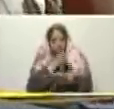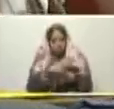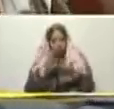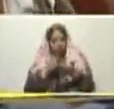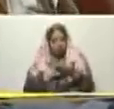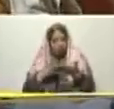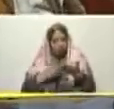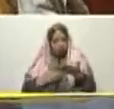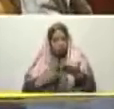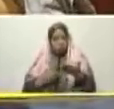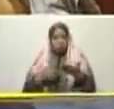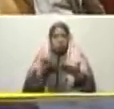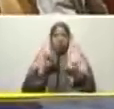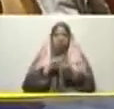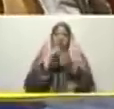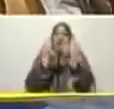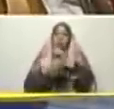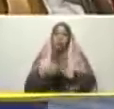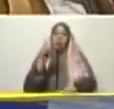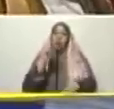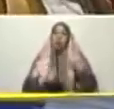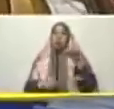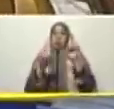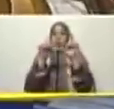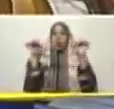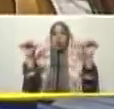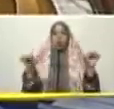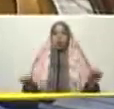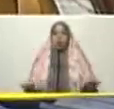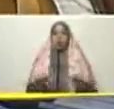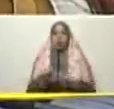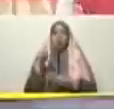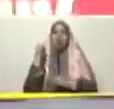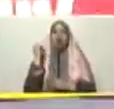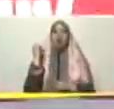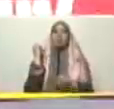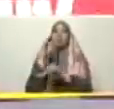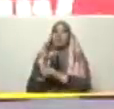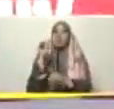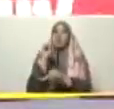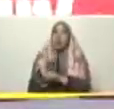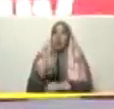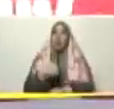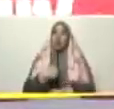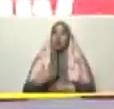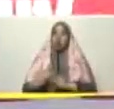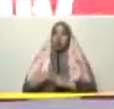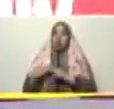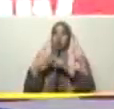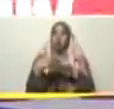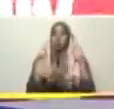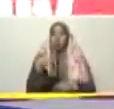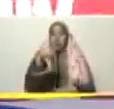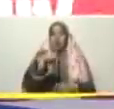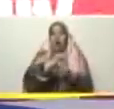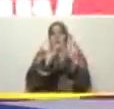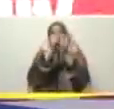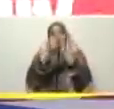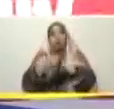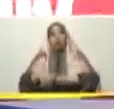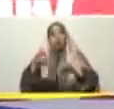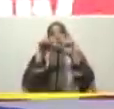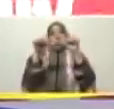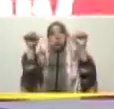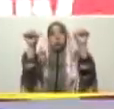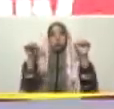pero yo creo que tenemos que cambiar muchas cosas y ese es el mensaje que yo les dejo hay que cambiar la estructura